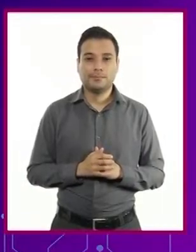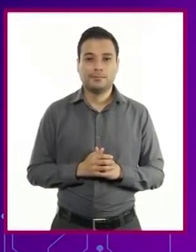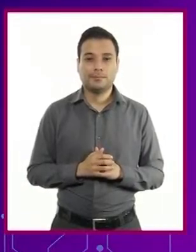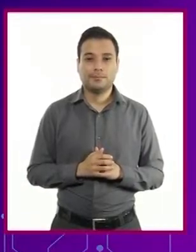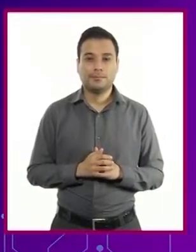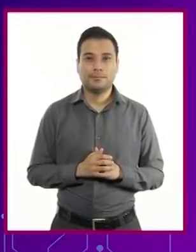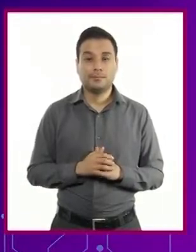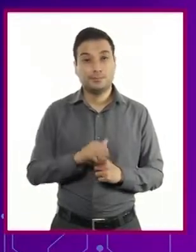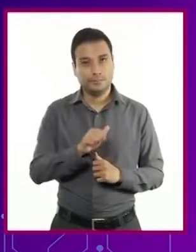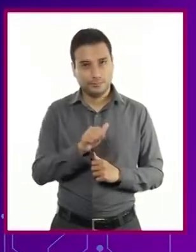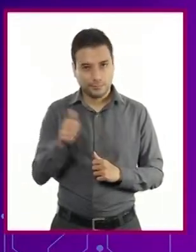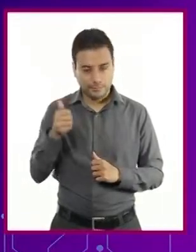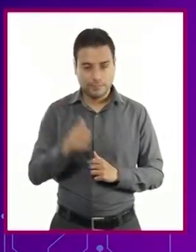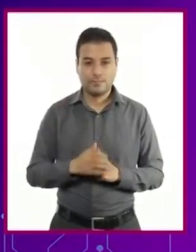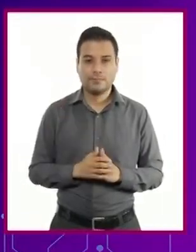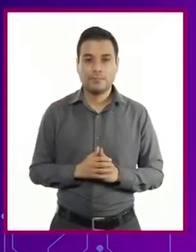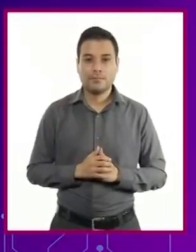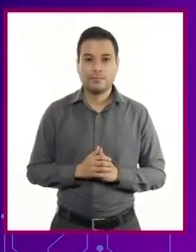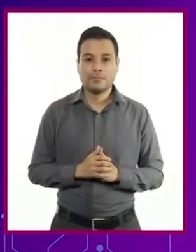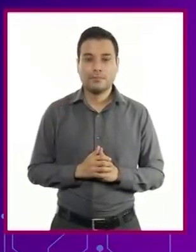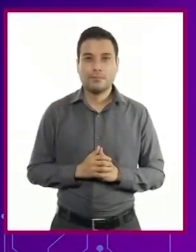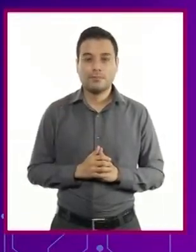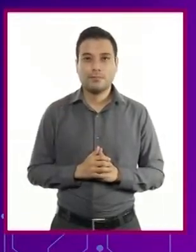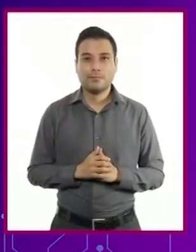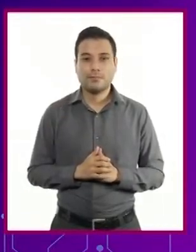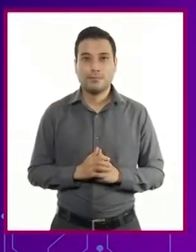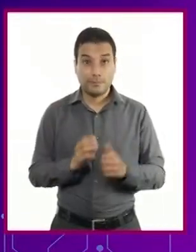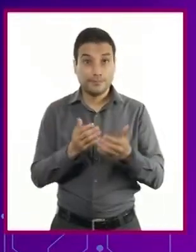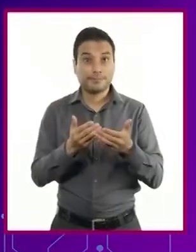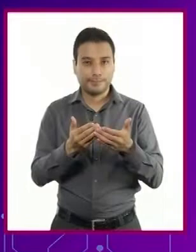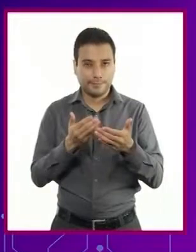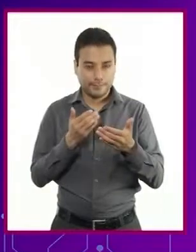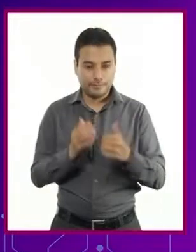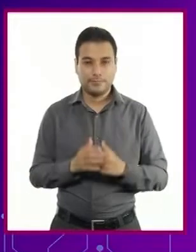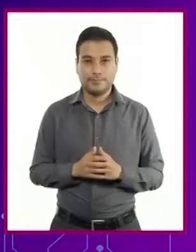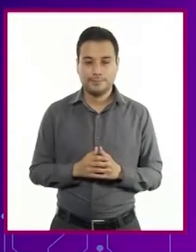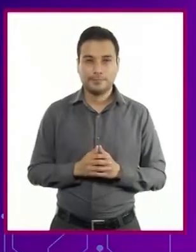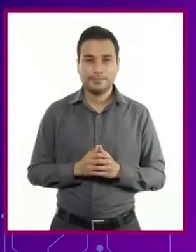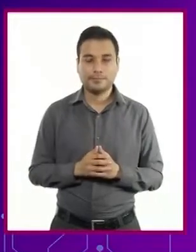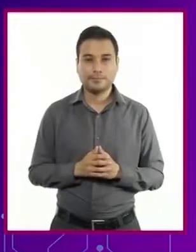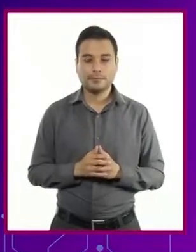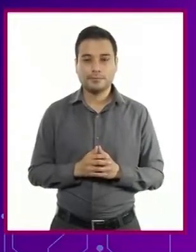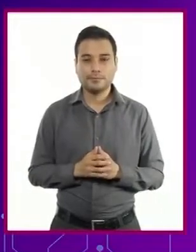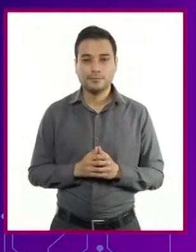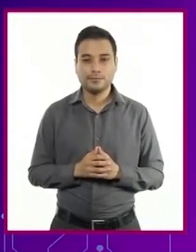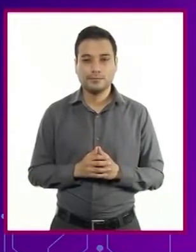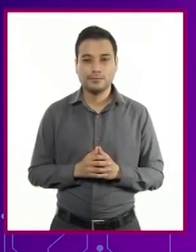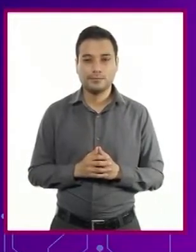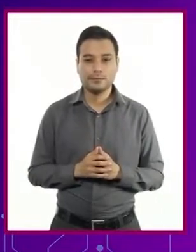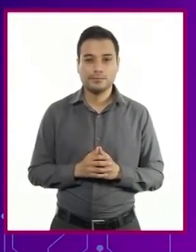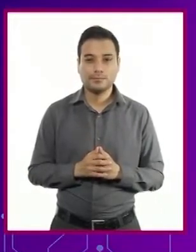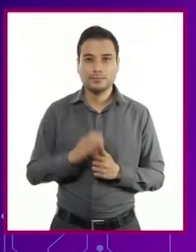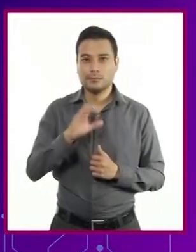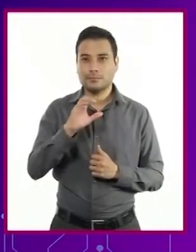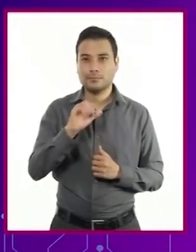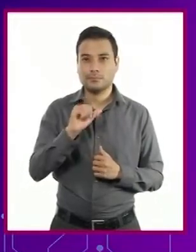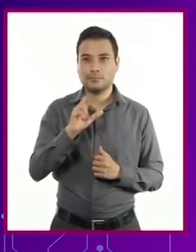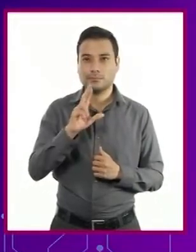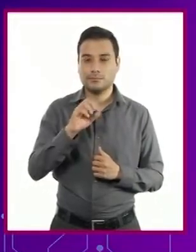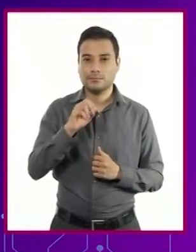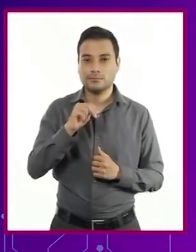En este planeta lo que vamos a colocar es la capa atmosférica, pero antes de eso vamos a colocar un pedacito de carbón previamente